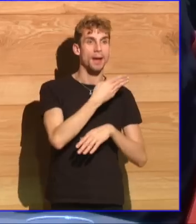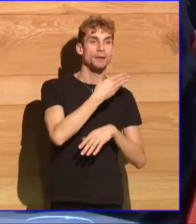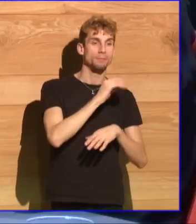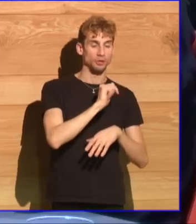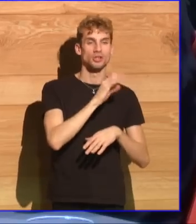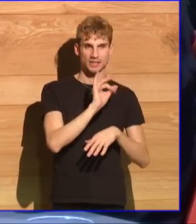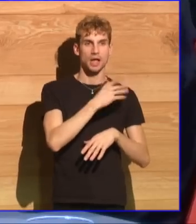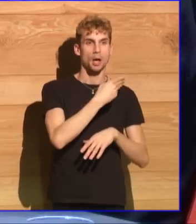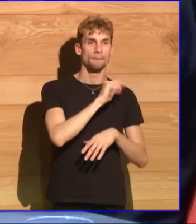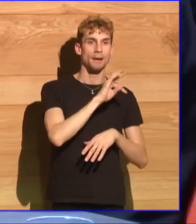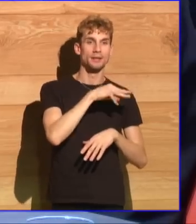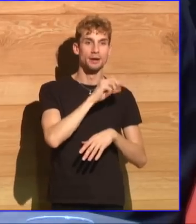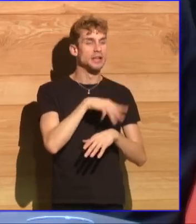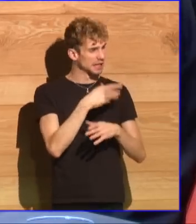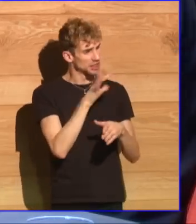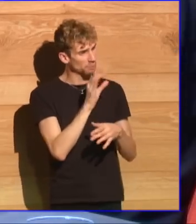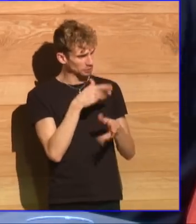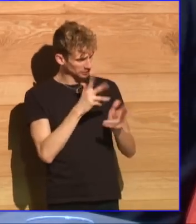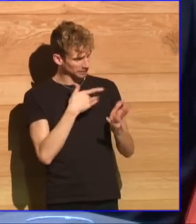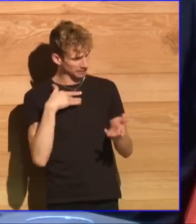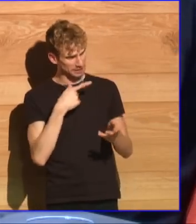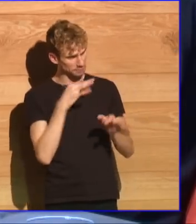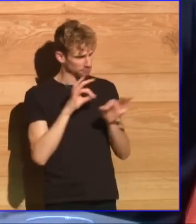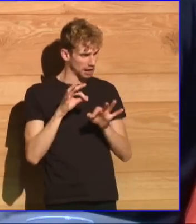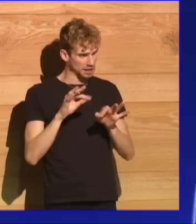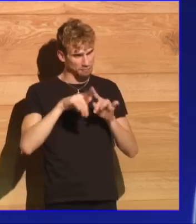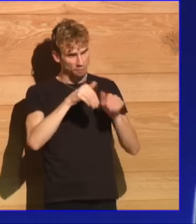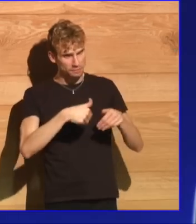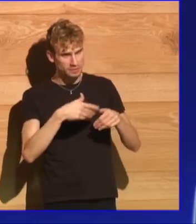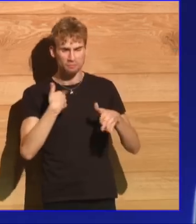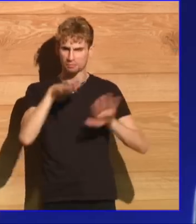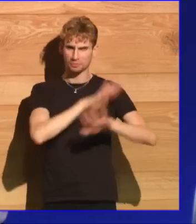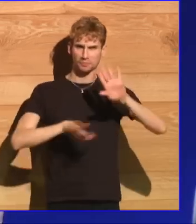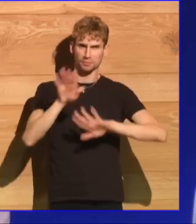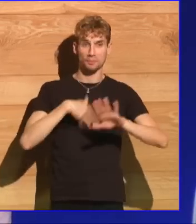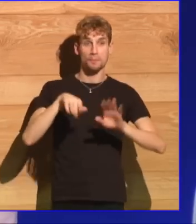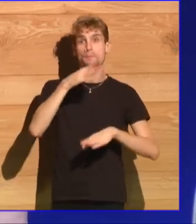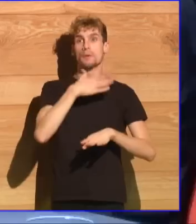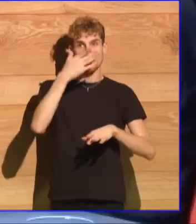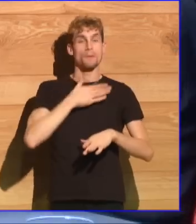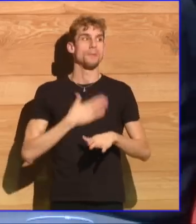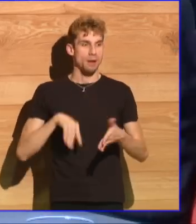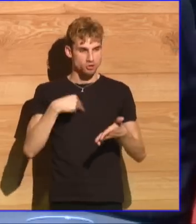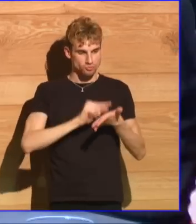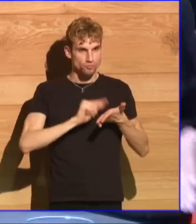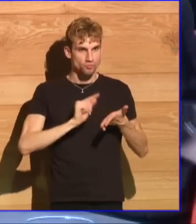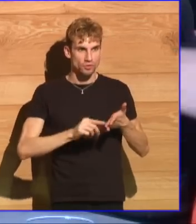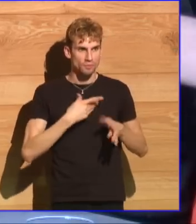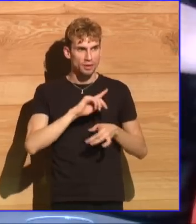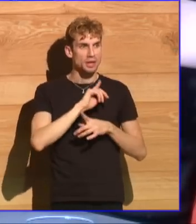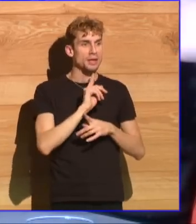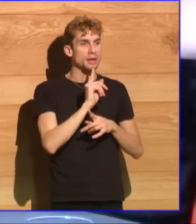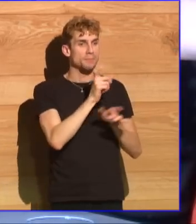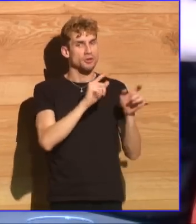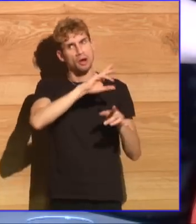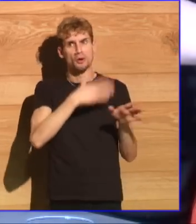sí. Juan, ¿quieres salir qué 5 qué minutitos? lío, Te lo qué lío. prepara. ¡Qué lío! Menos mal que no estoy tomando notas, ¿sí no? ¿Y alguien se puede llevar